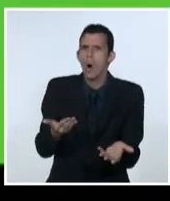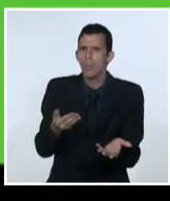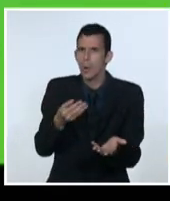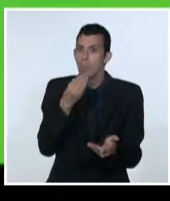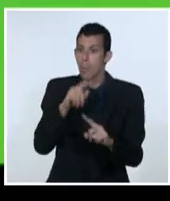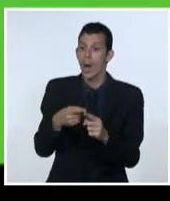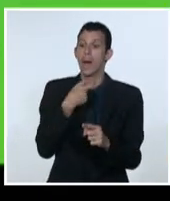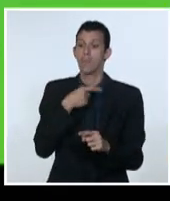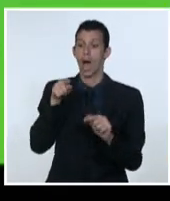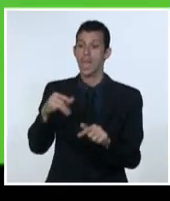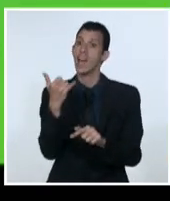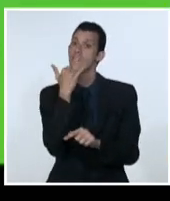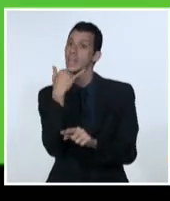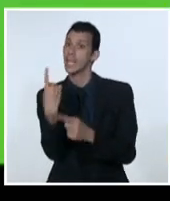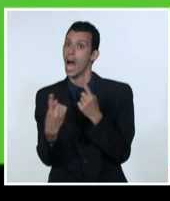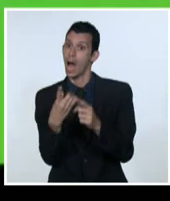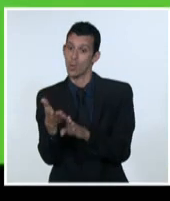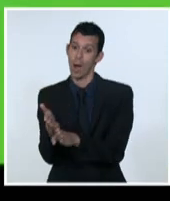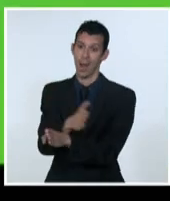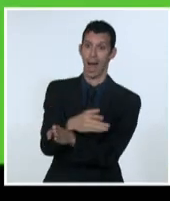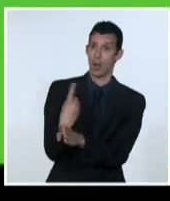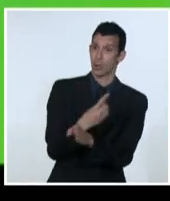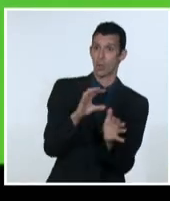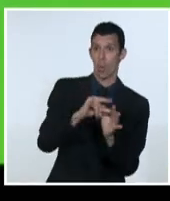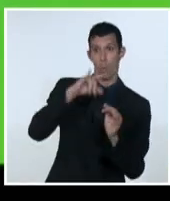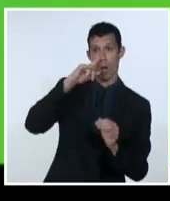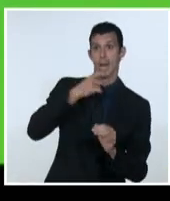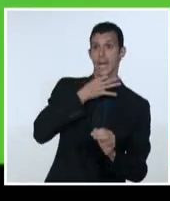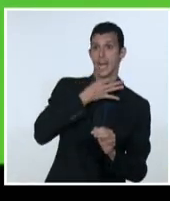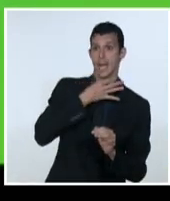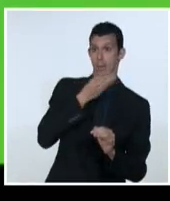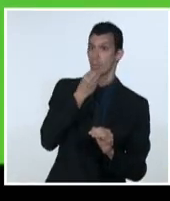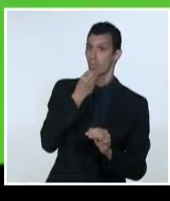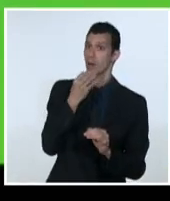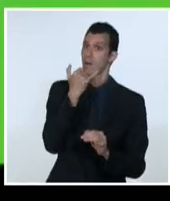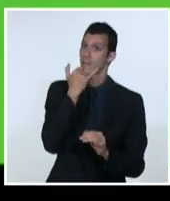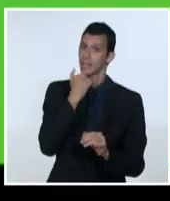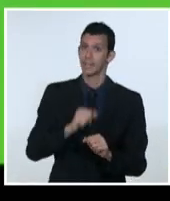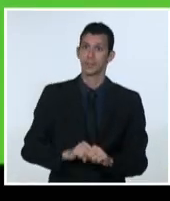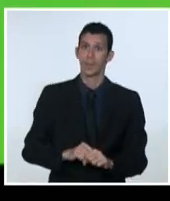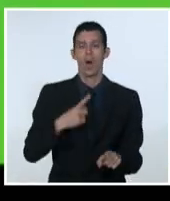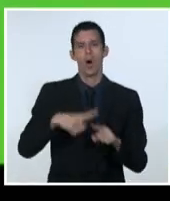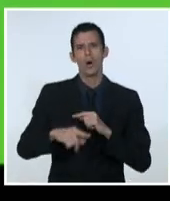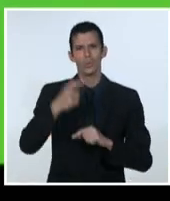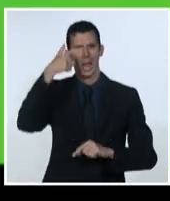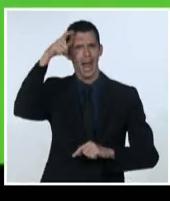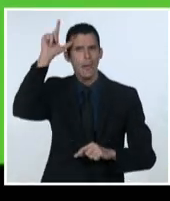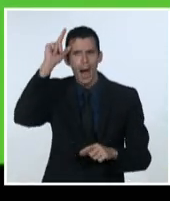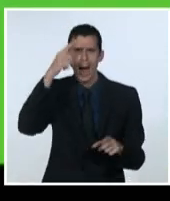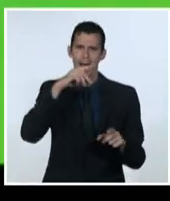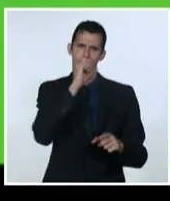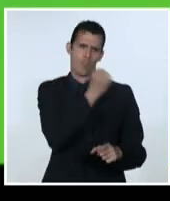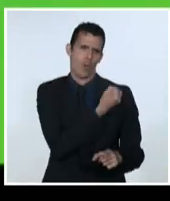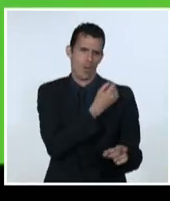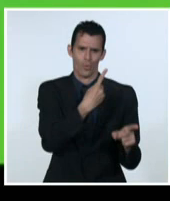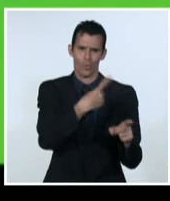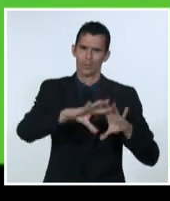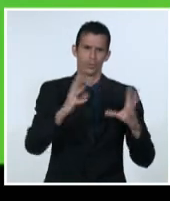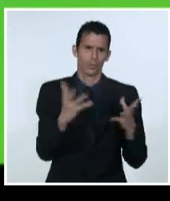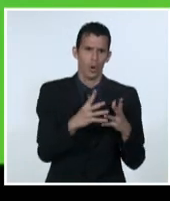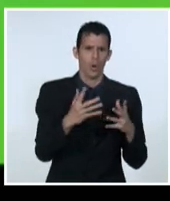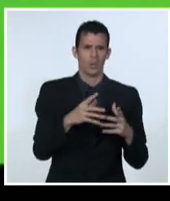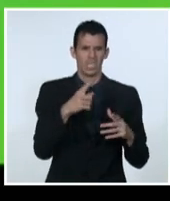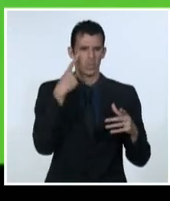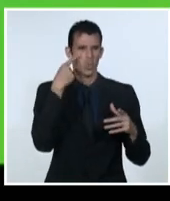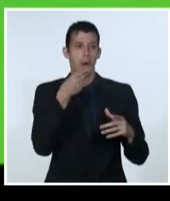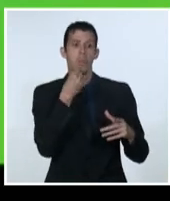que se estaba en zona baja se trasladó hacia lugares seguros el territorio tiene afectado la bomba de la